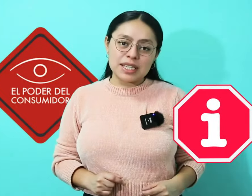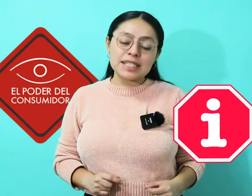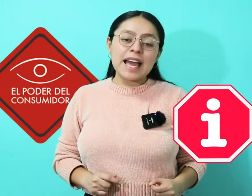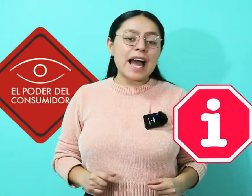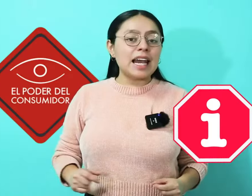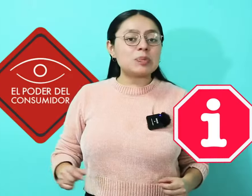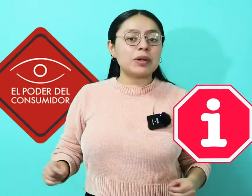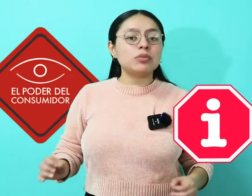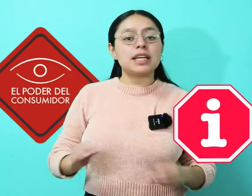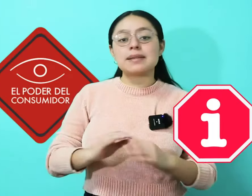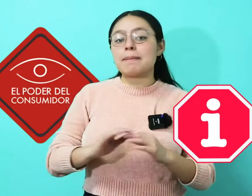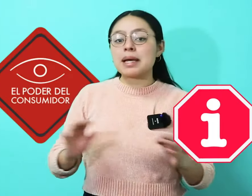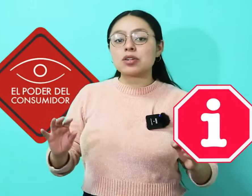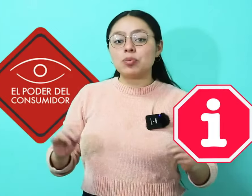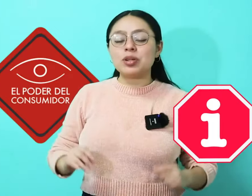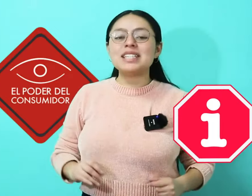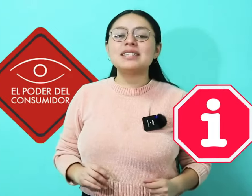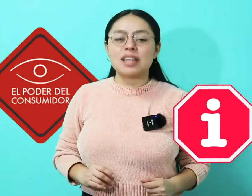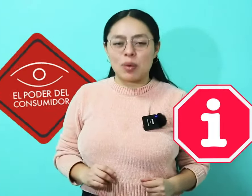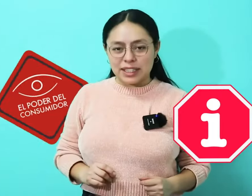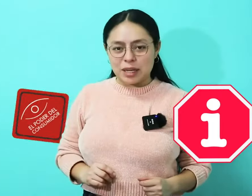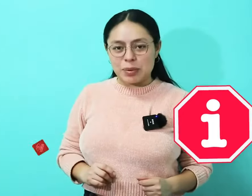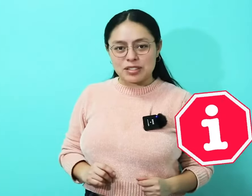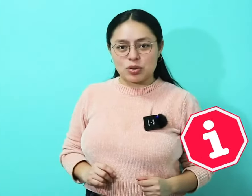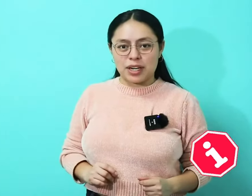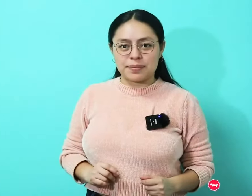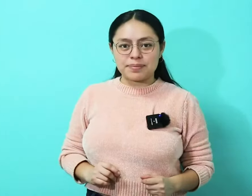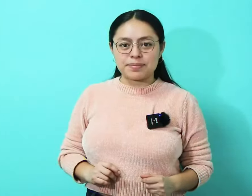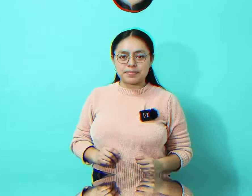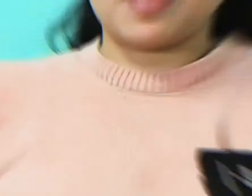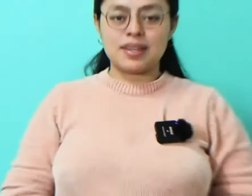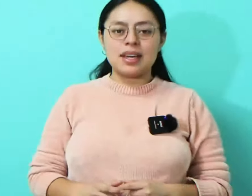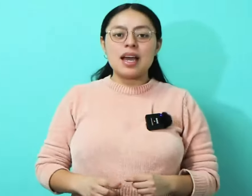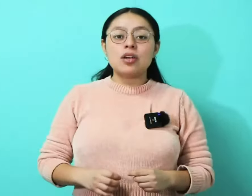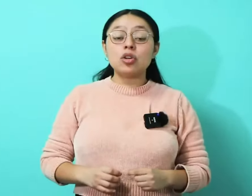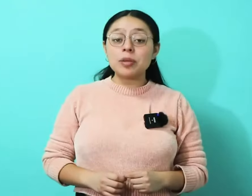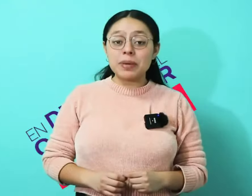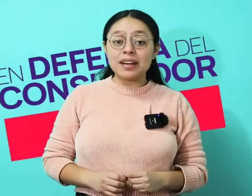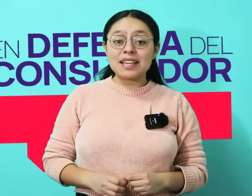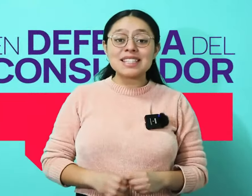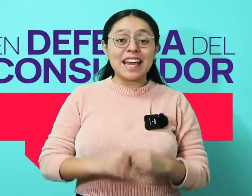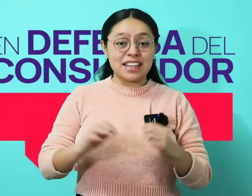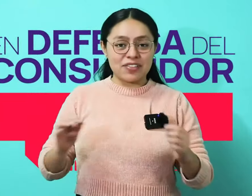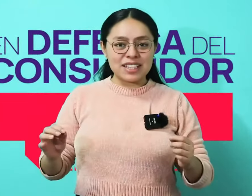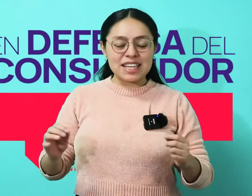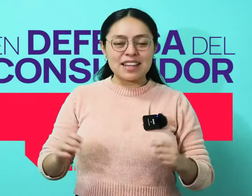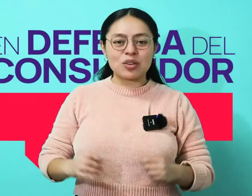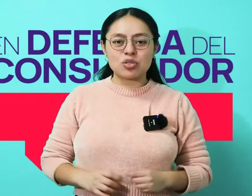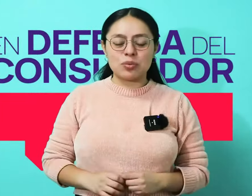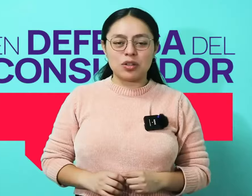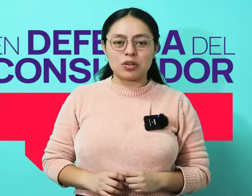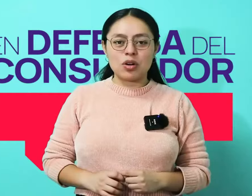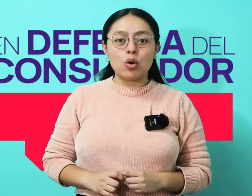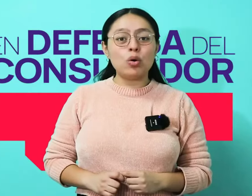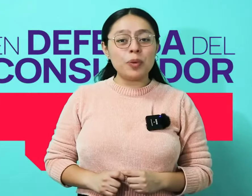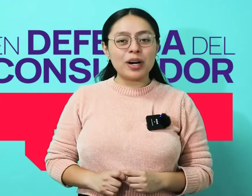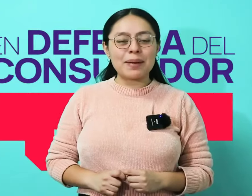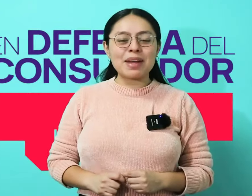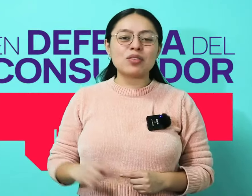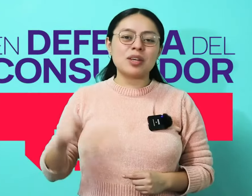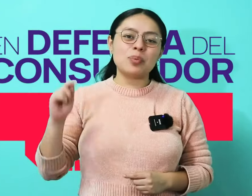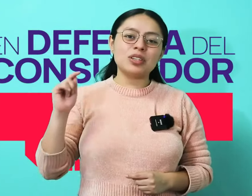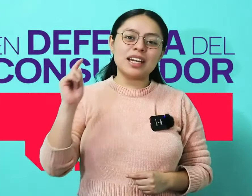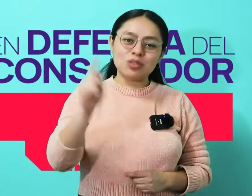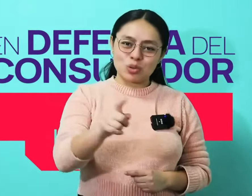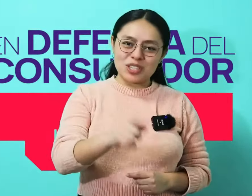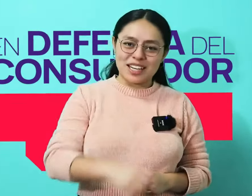otras respuestas a las preguntas más comunes de cualquier persona. No te pierdas En Defensa del Consumidor, un